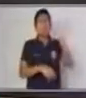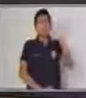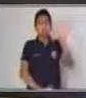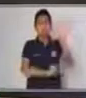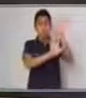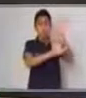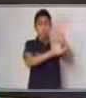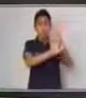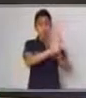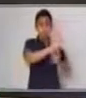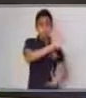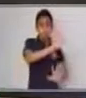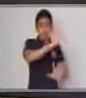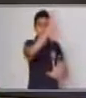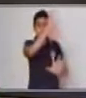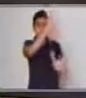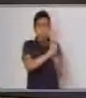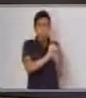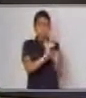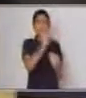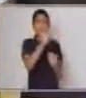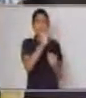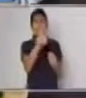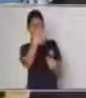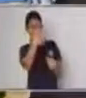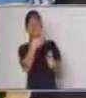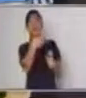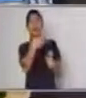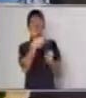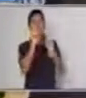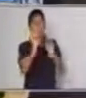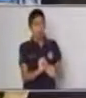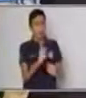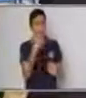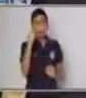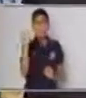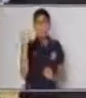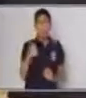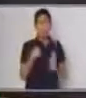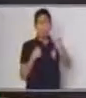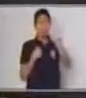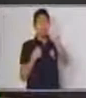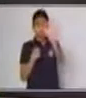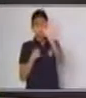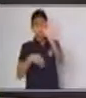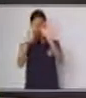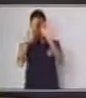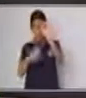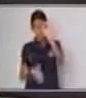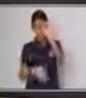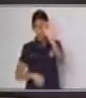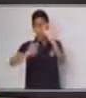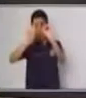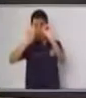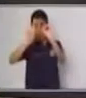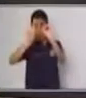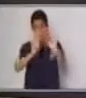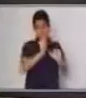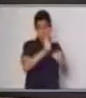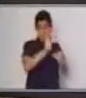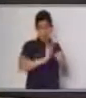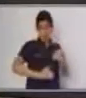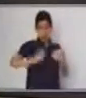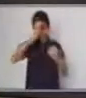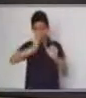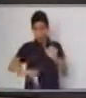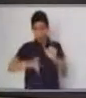lo que voy a escribir ahora el 3 del lado derecho de la línea vertical. Y voy a dividir 15